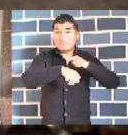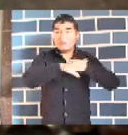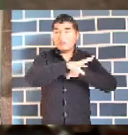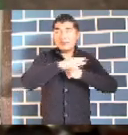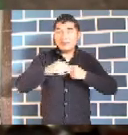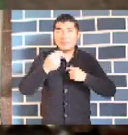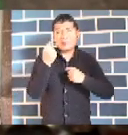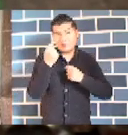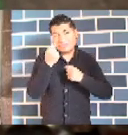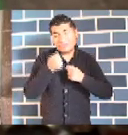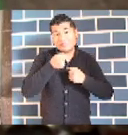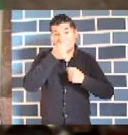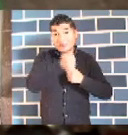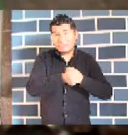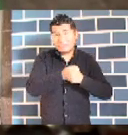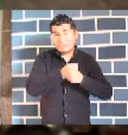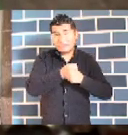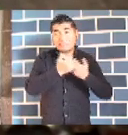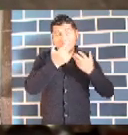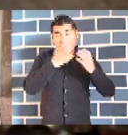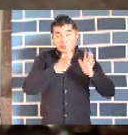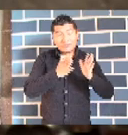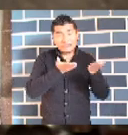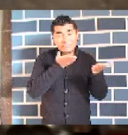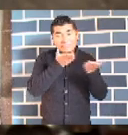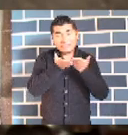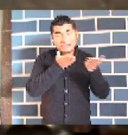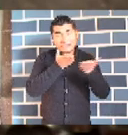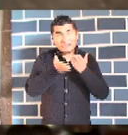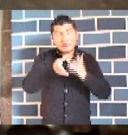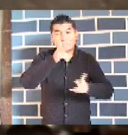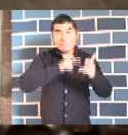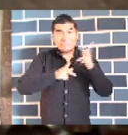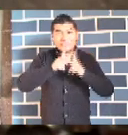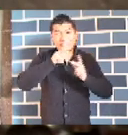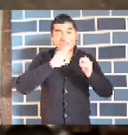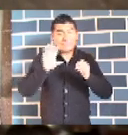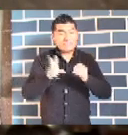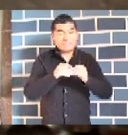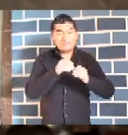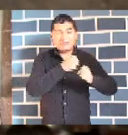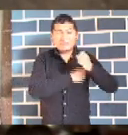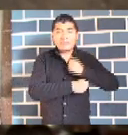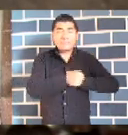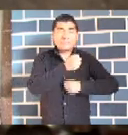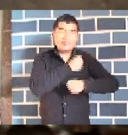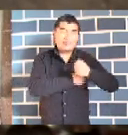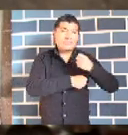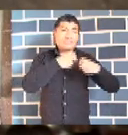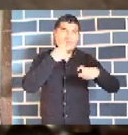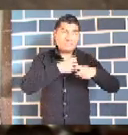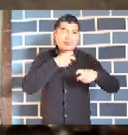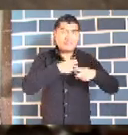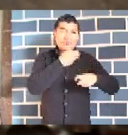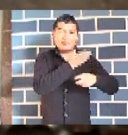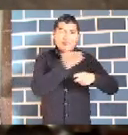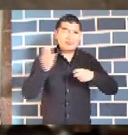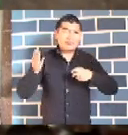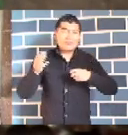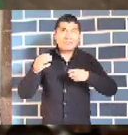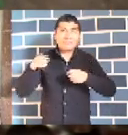recurso se han puesto al servicio de los que más sufren difíciles condiciones de